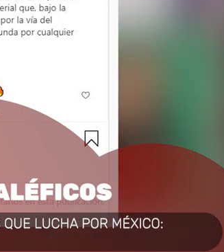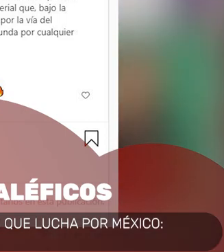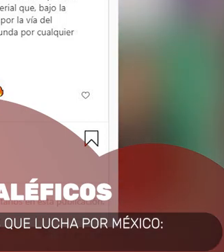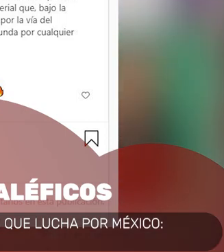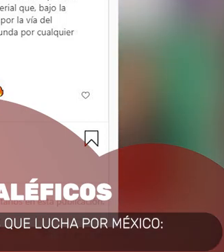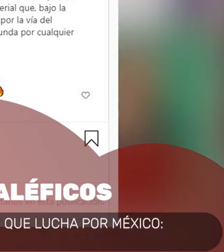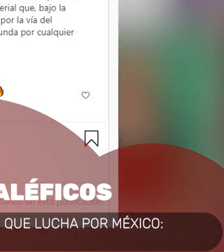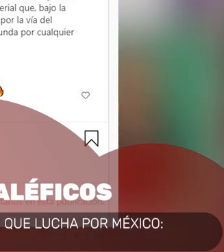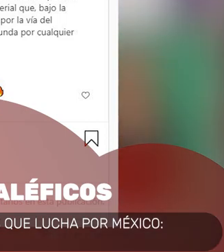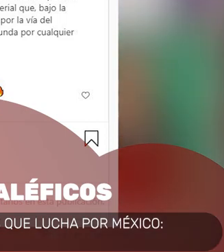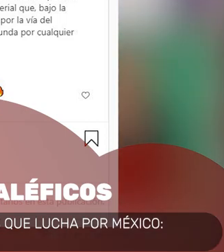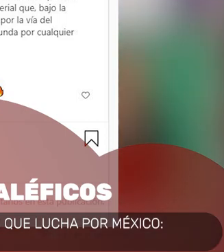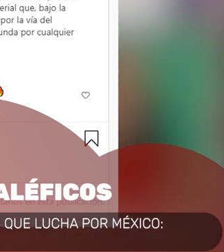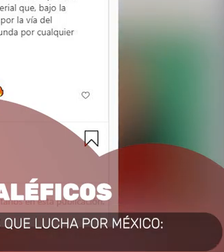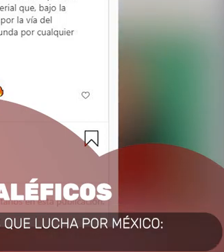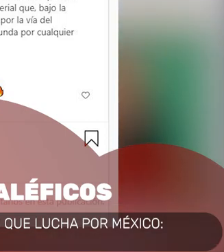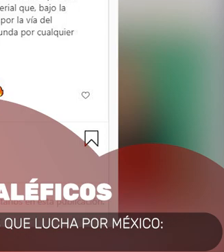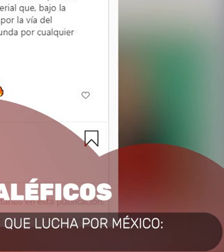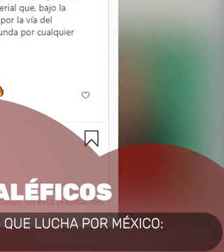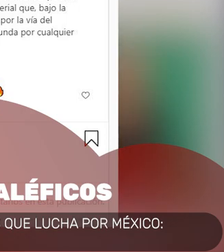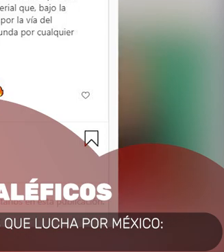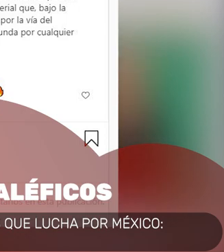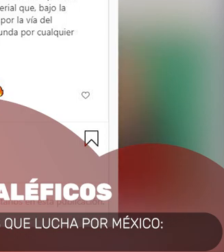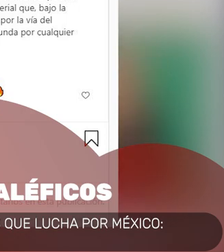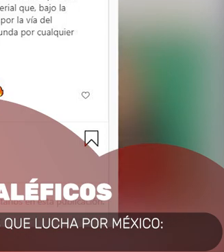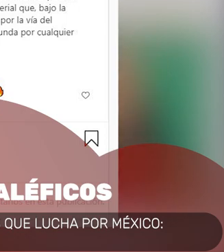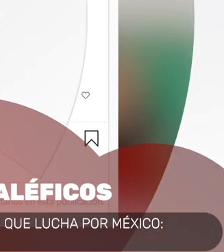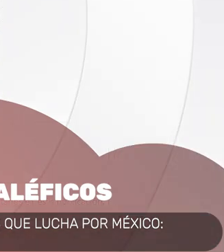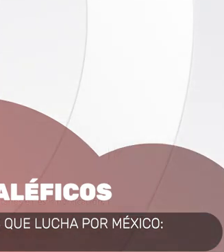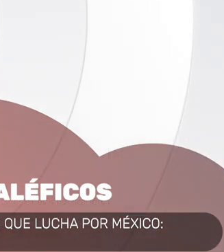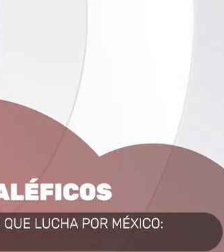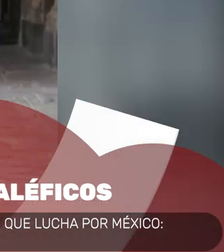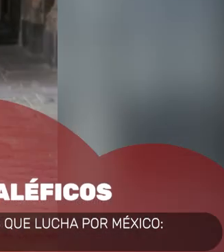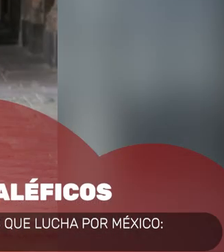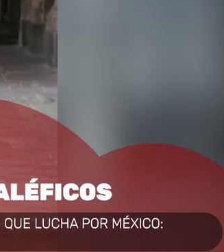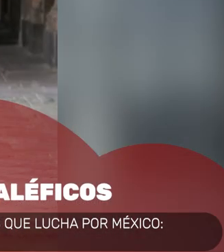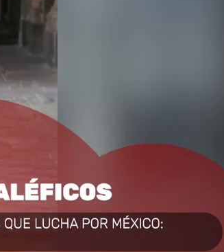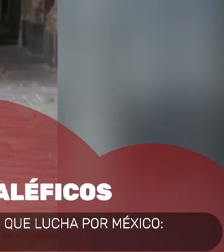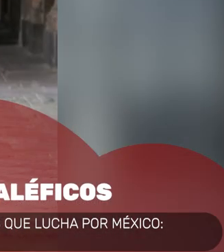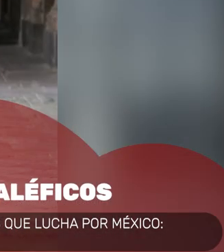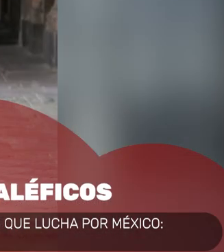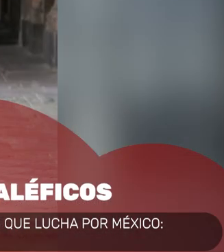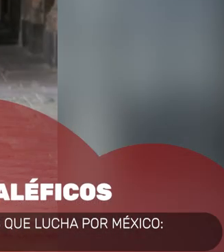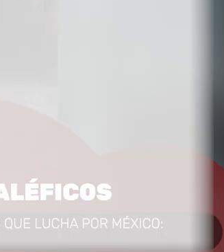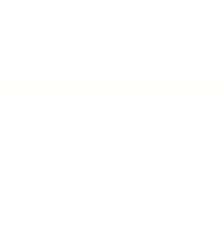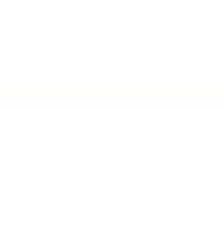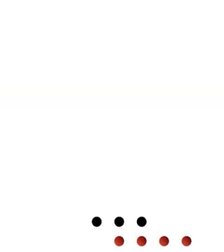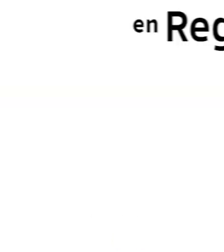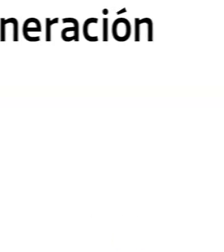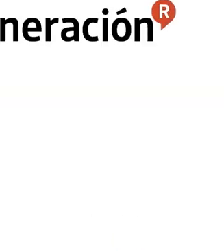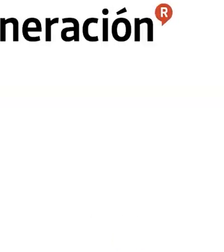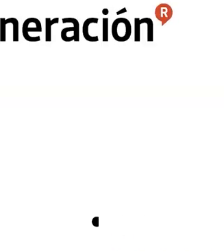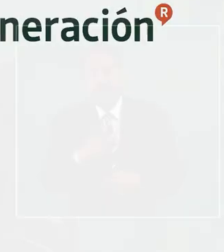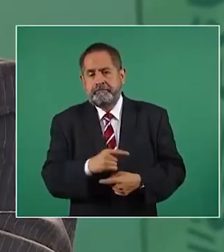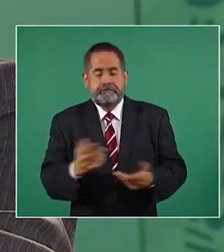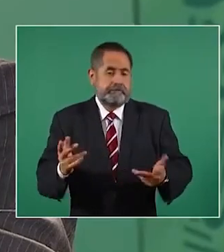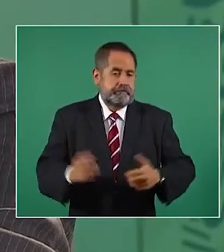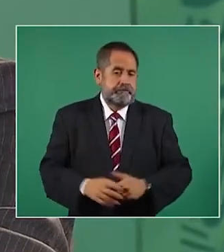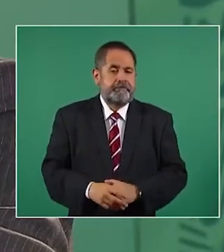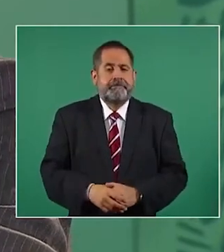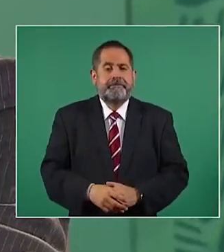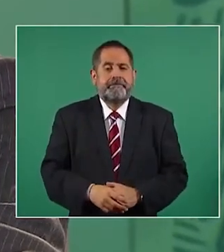y el jefe del ejecutivo son un par de mexicanos que han luchado y seguirán haciéndolo por México, para que exista un verdadero estado de derecho.